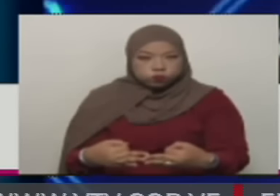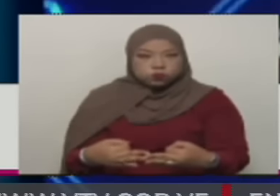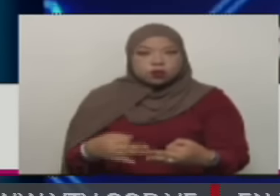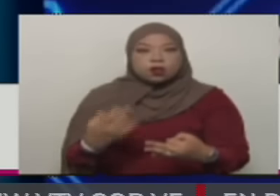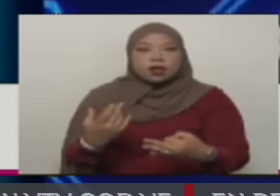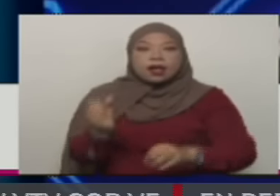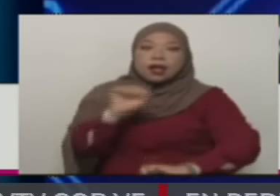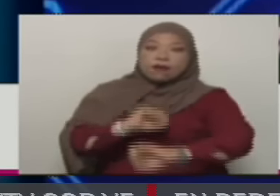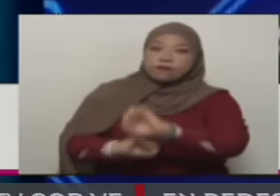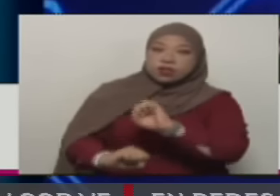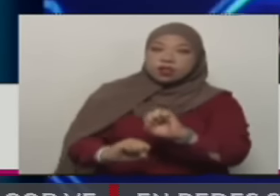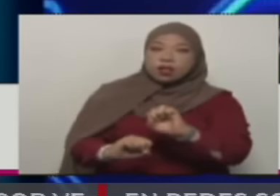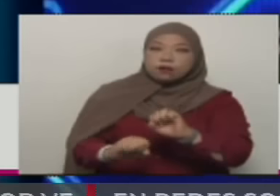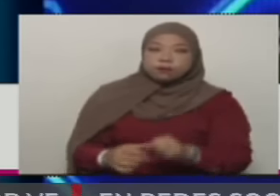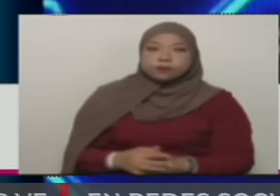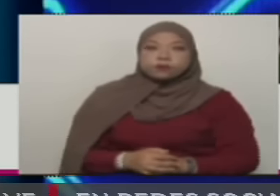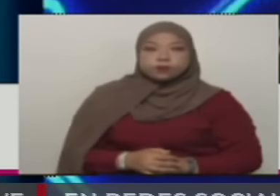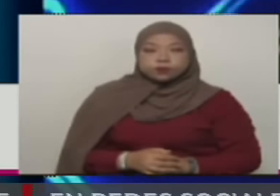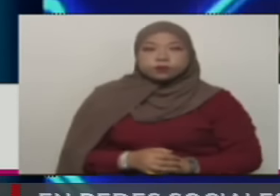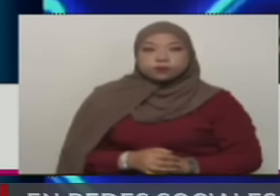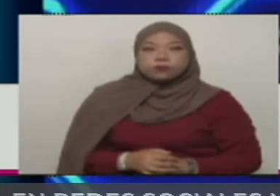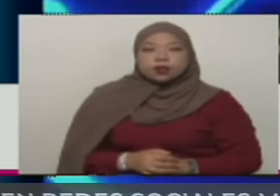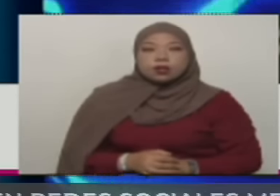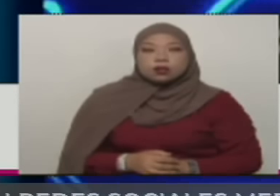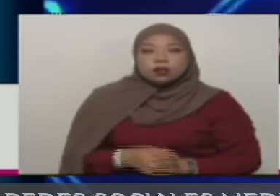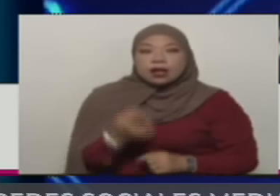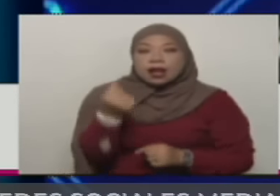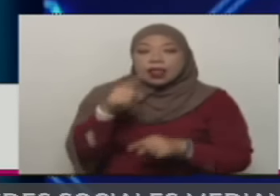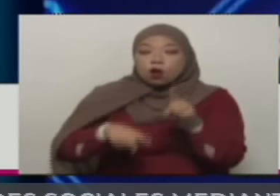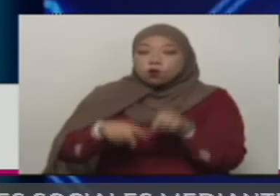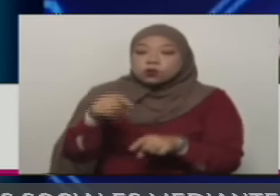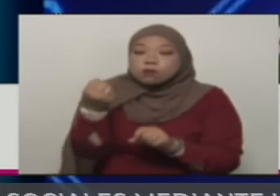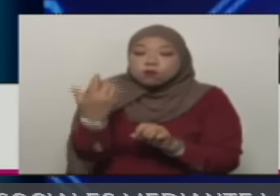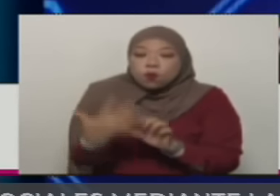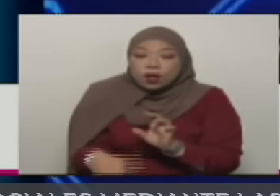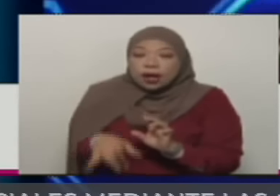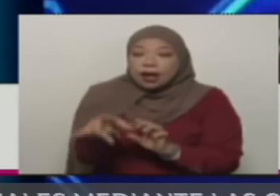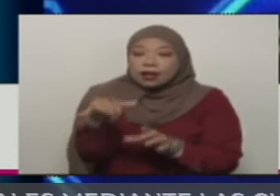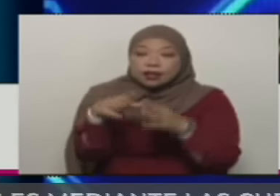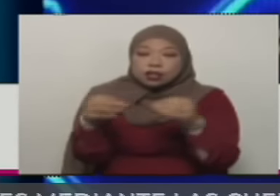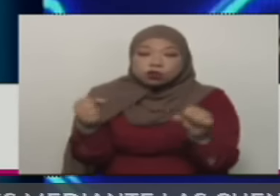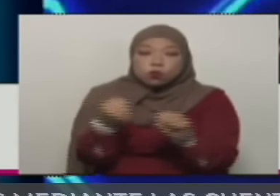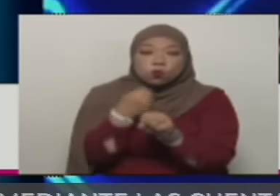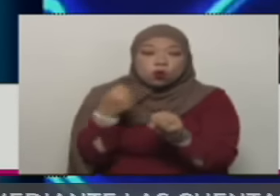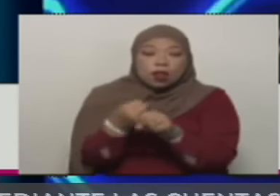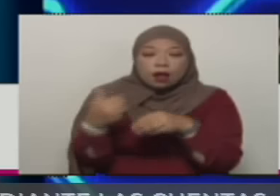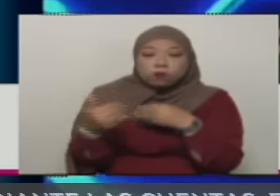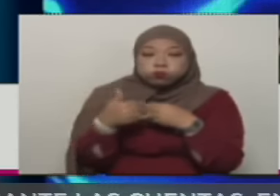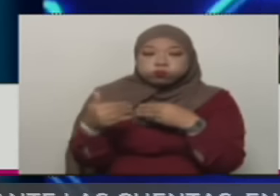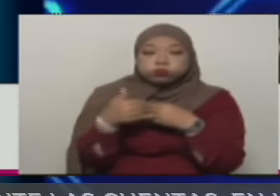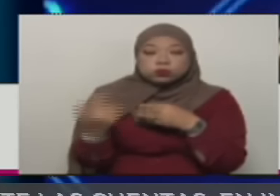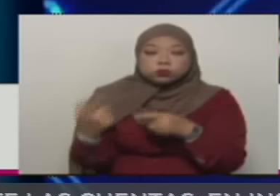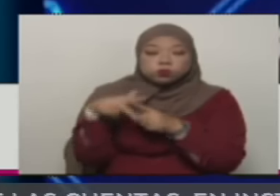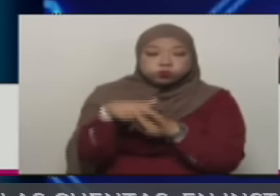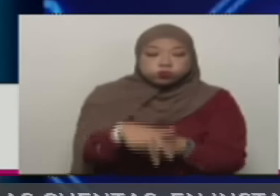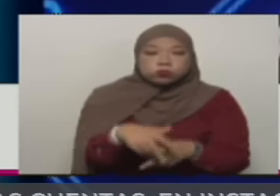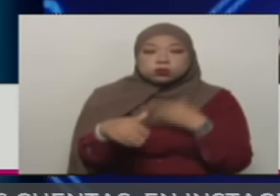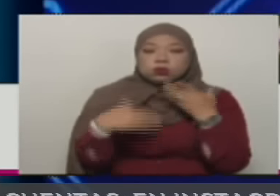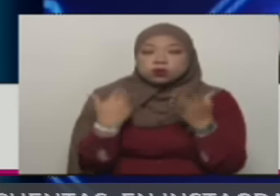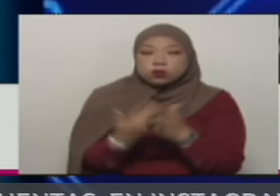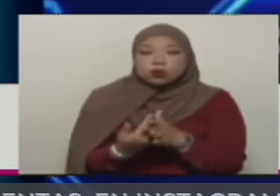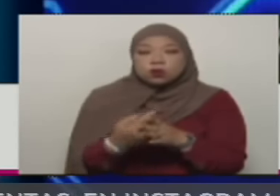derrotando la hiperinflación de la guerra económica e inducida y que se